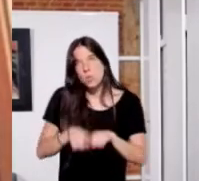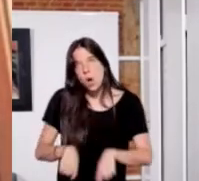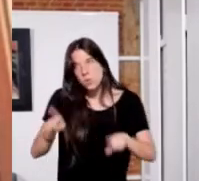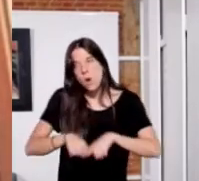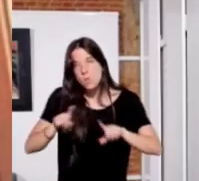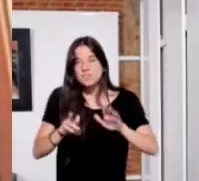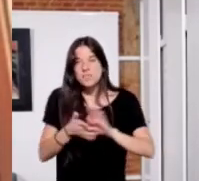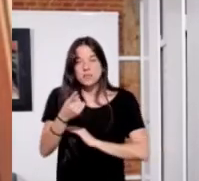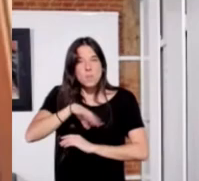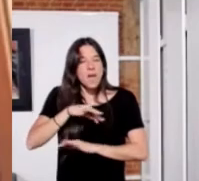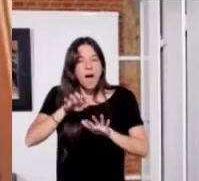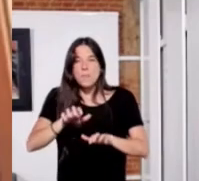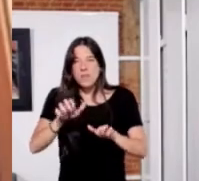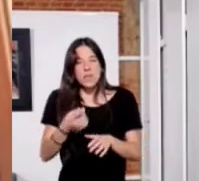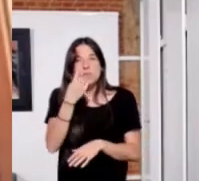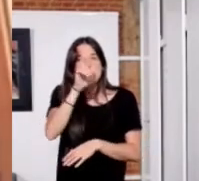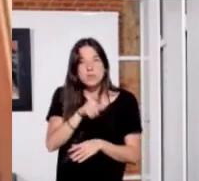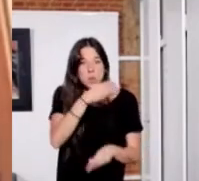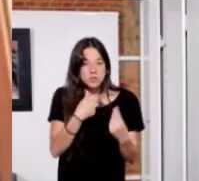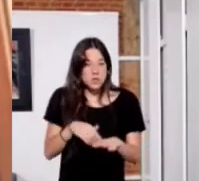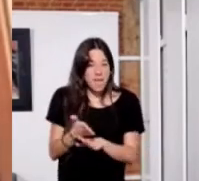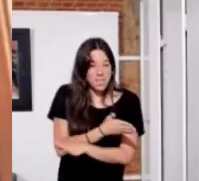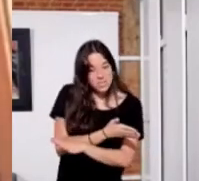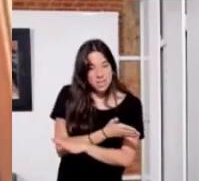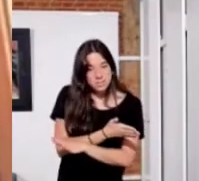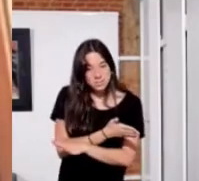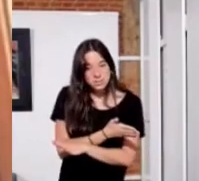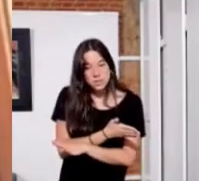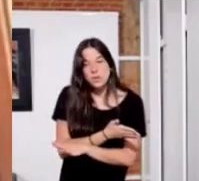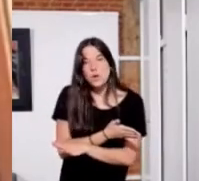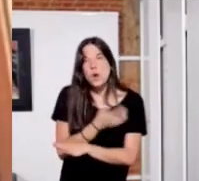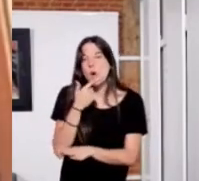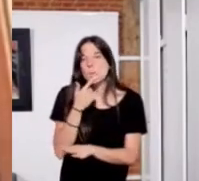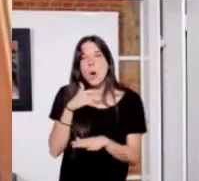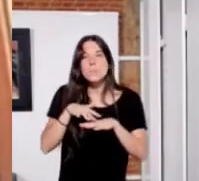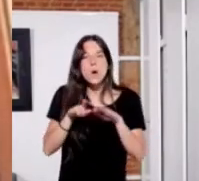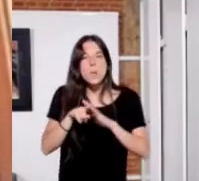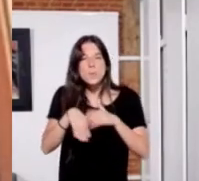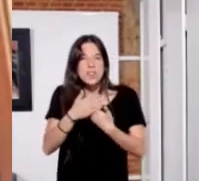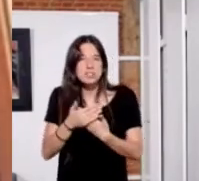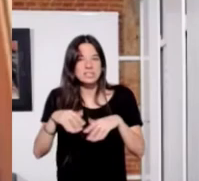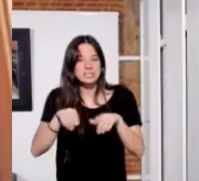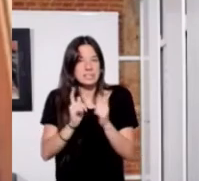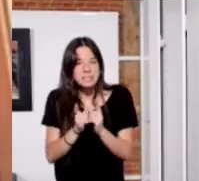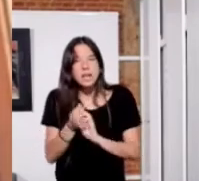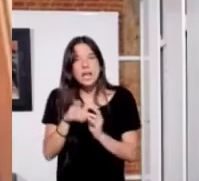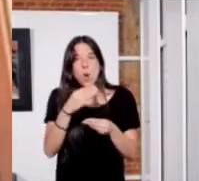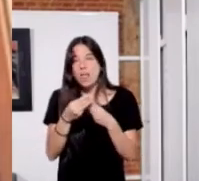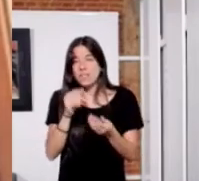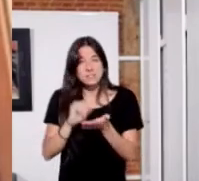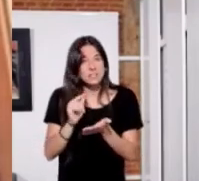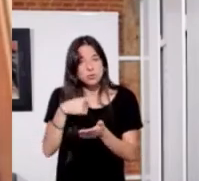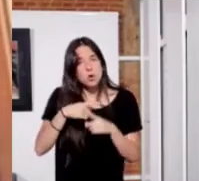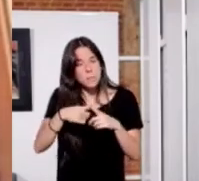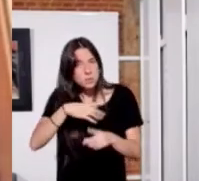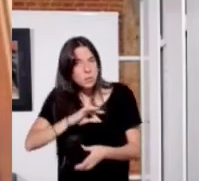podemos aprender de gente que ya ha agilizado procesos, lo tiene muy por la mano y lo compartimos, y